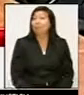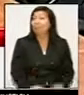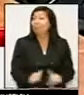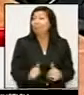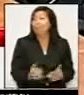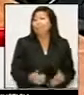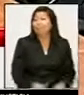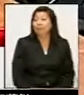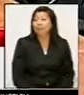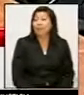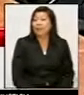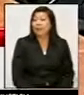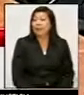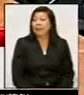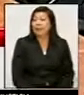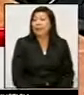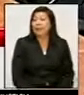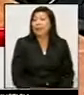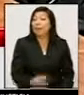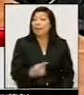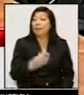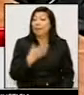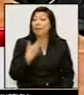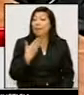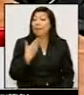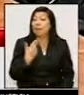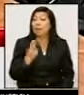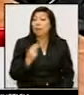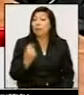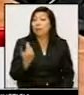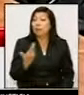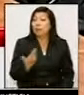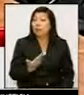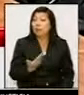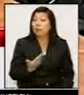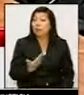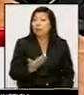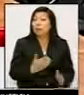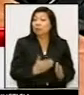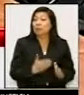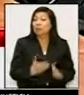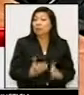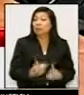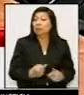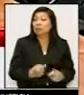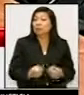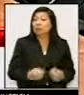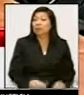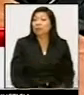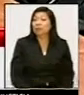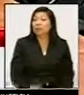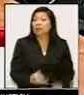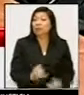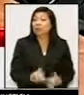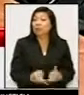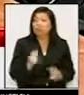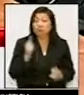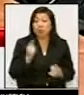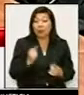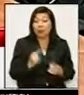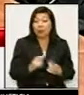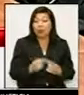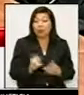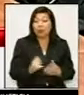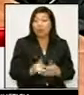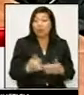descubrir, ¿no?, para mejorar no solamente la calidad, la organización, los beneficios y finalmente los objetivos que